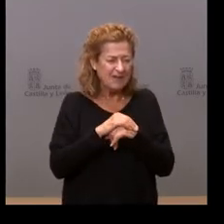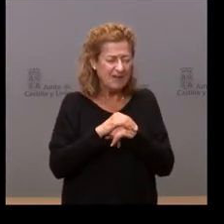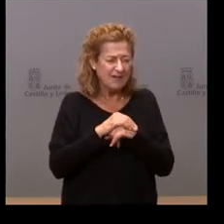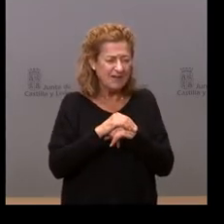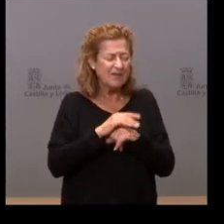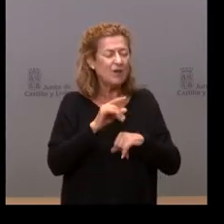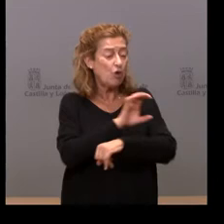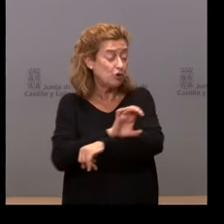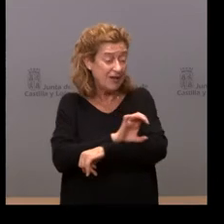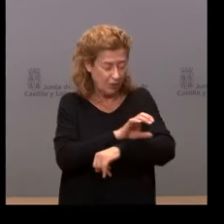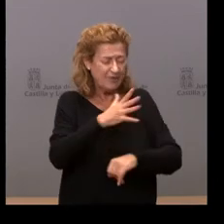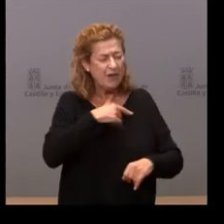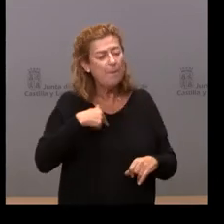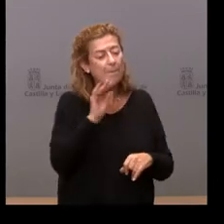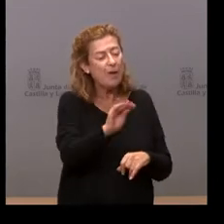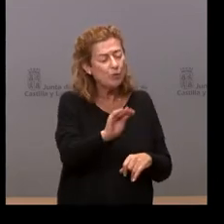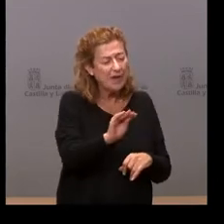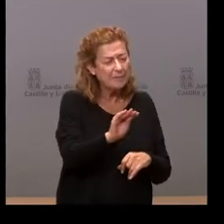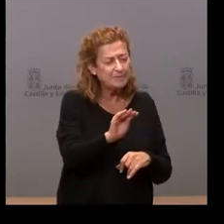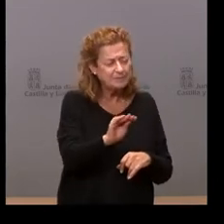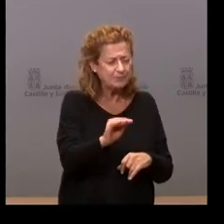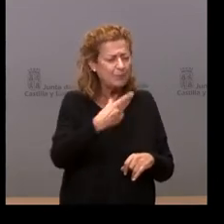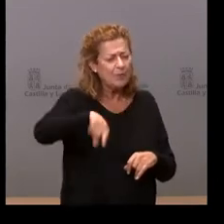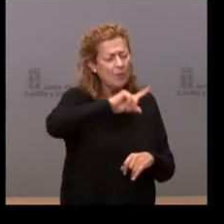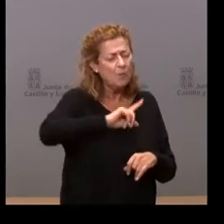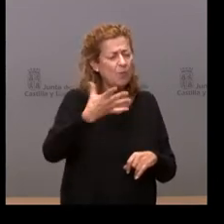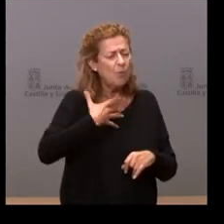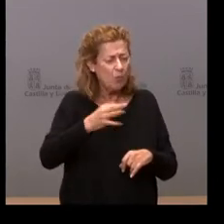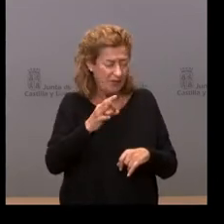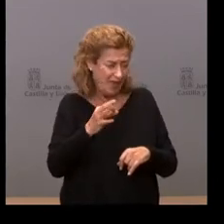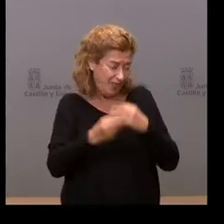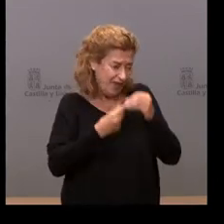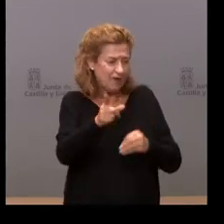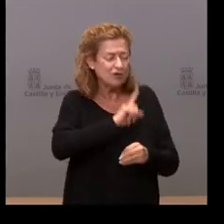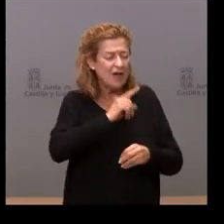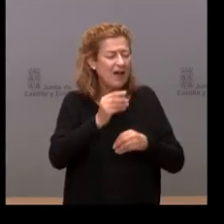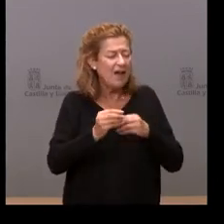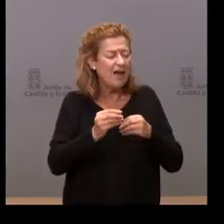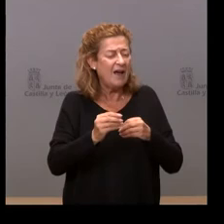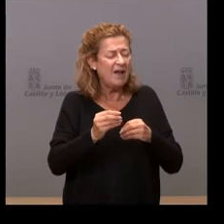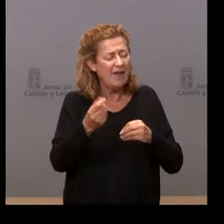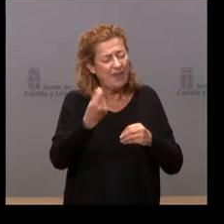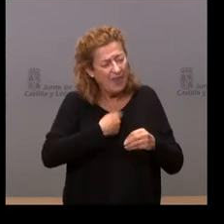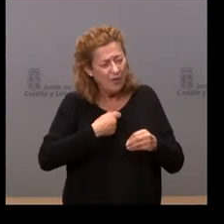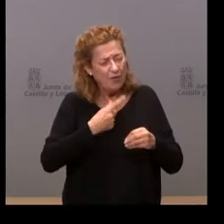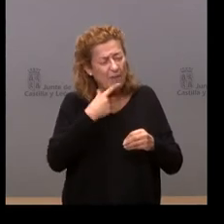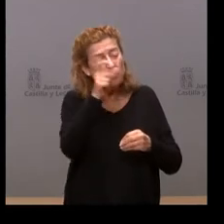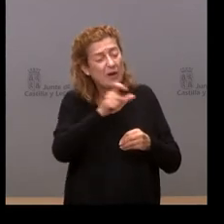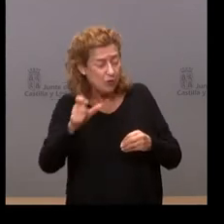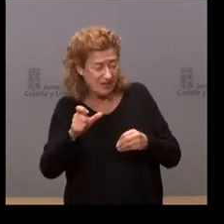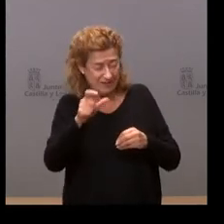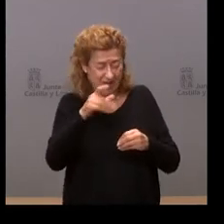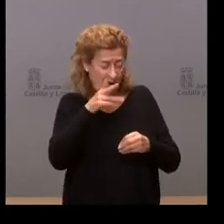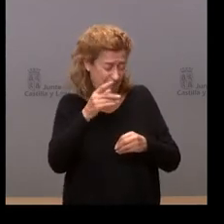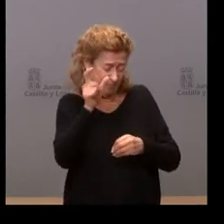el consejero le quería preguntar si nos puede hacer nos ha hecho una cuantificado el personal que está ahora sanitario que está